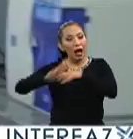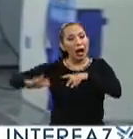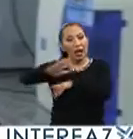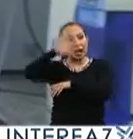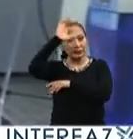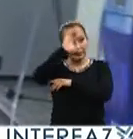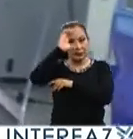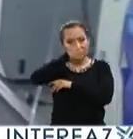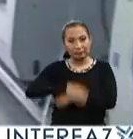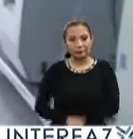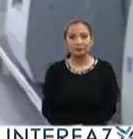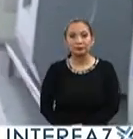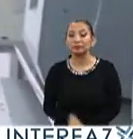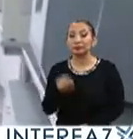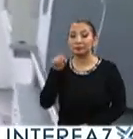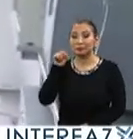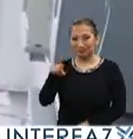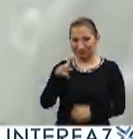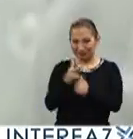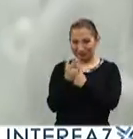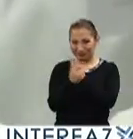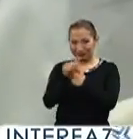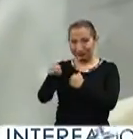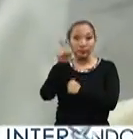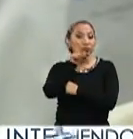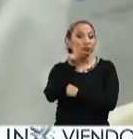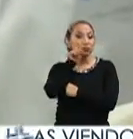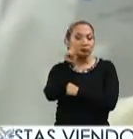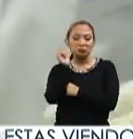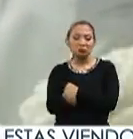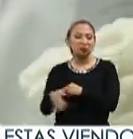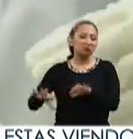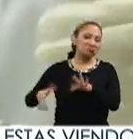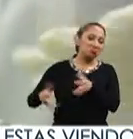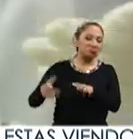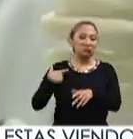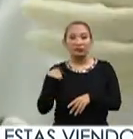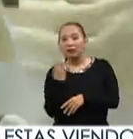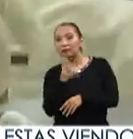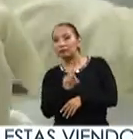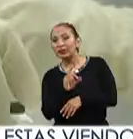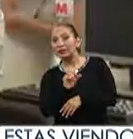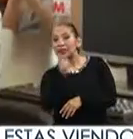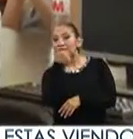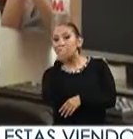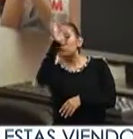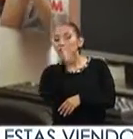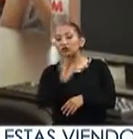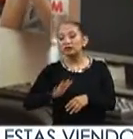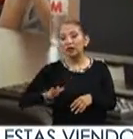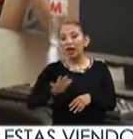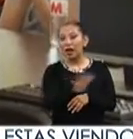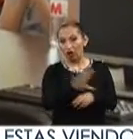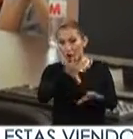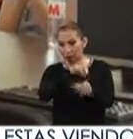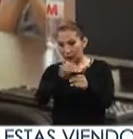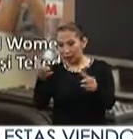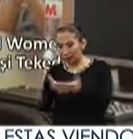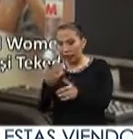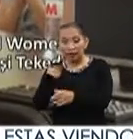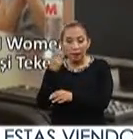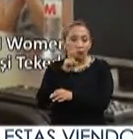ámbito científico. En estos países, las mujeres representan alrededor de 36% del total